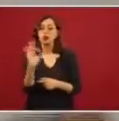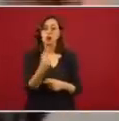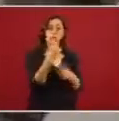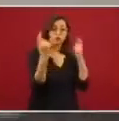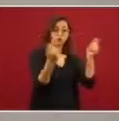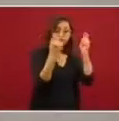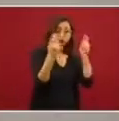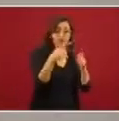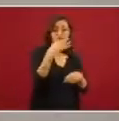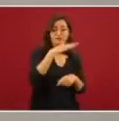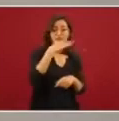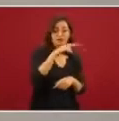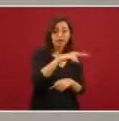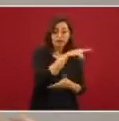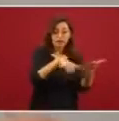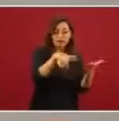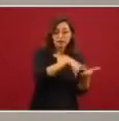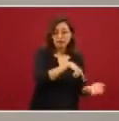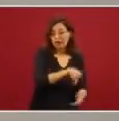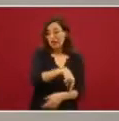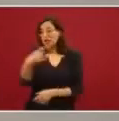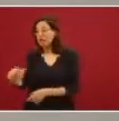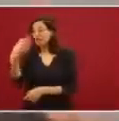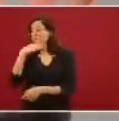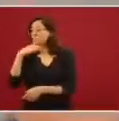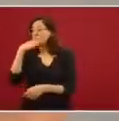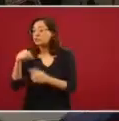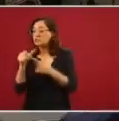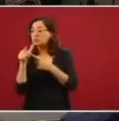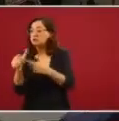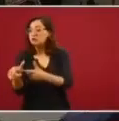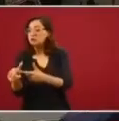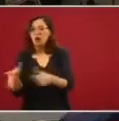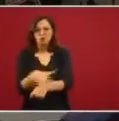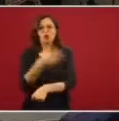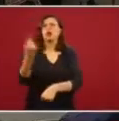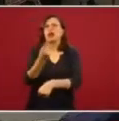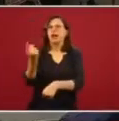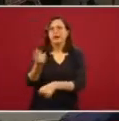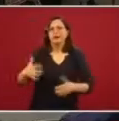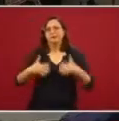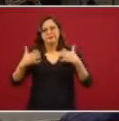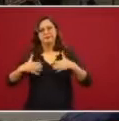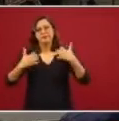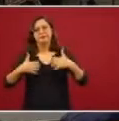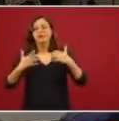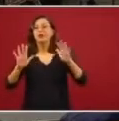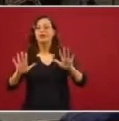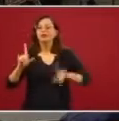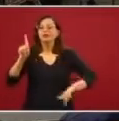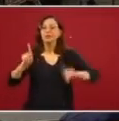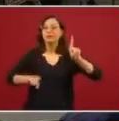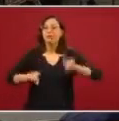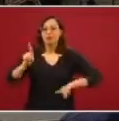y otro festival no se cancele de qué va a depender esto de las características del evento y del momento epidemiológico